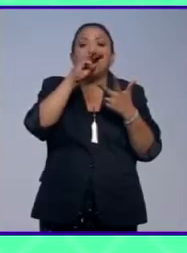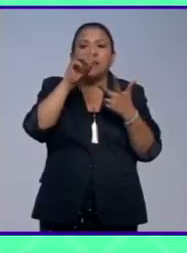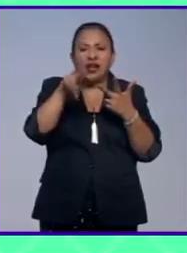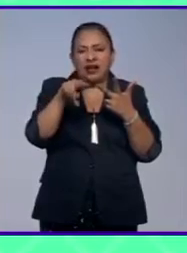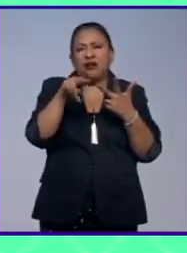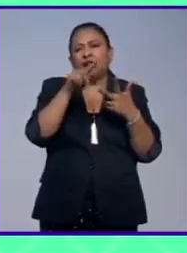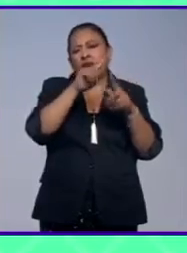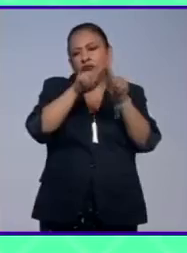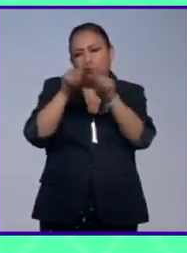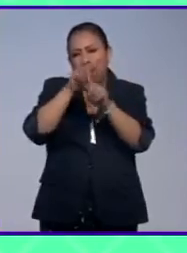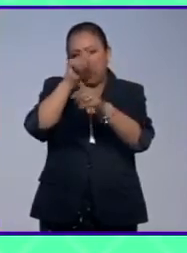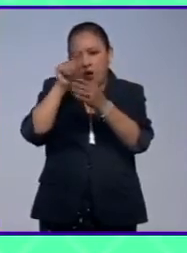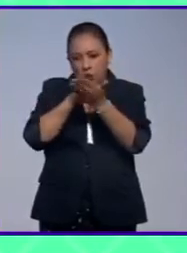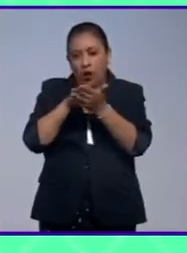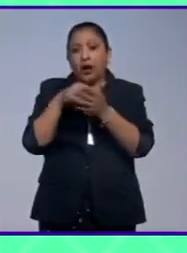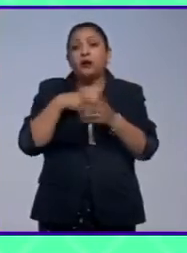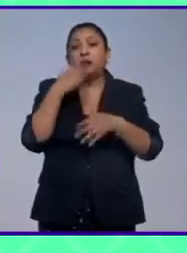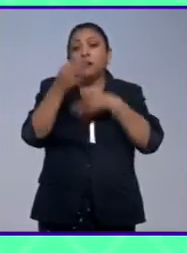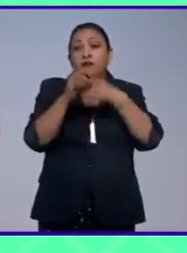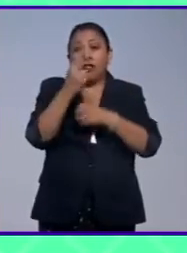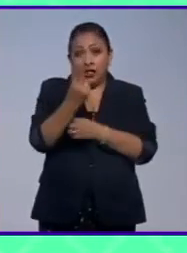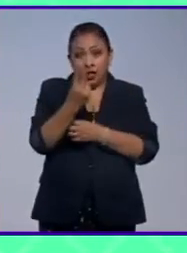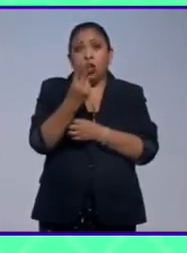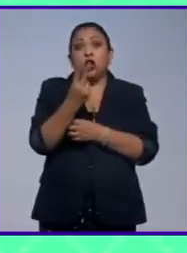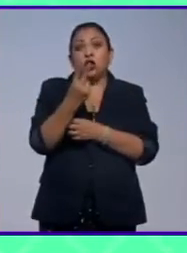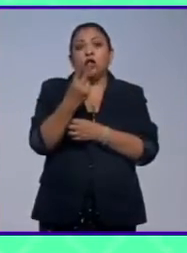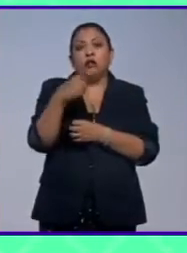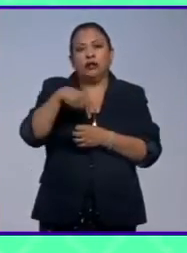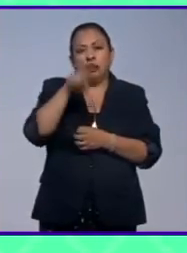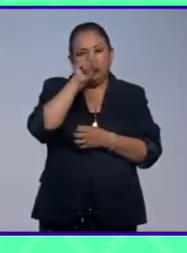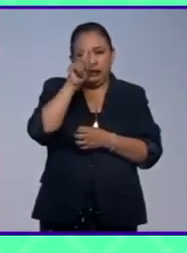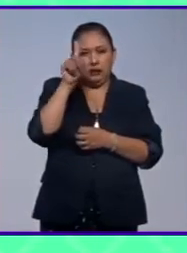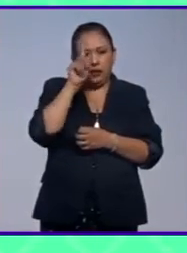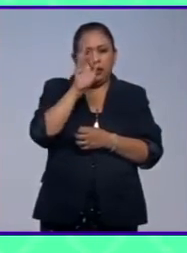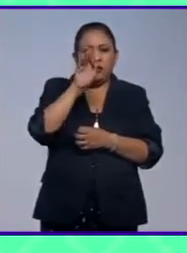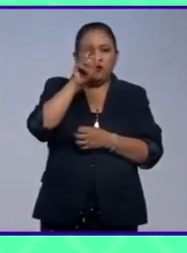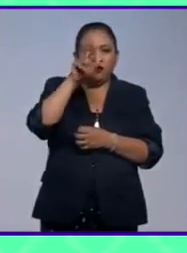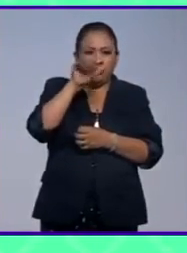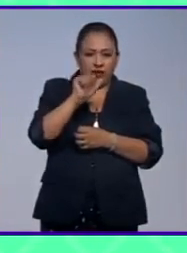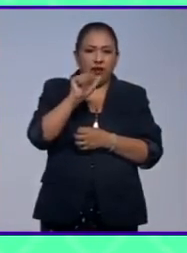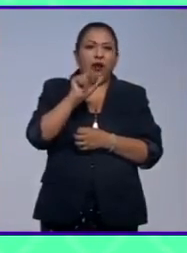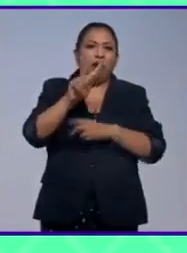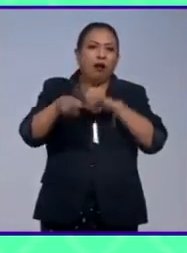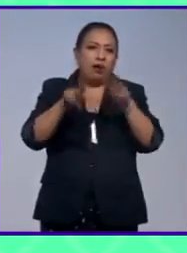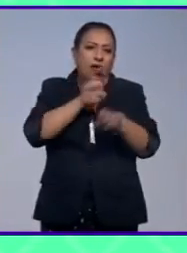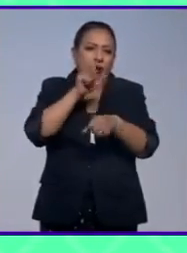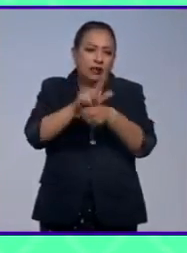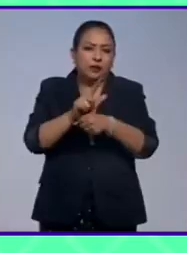Para Canal 22, desde Madrid, España, Francina Islas, corresponsal.